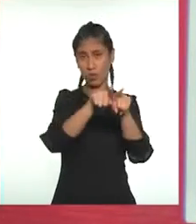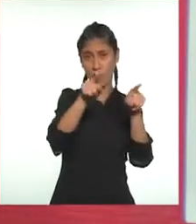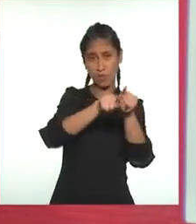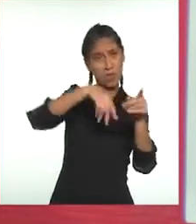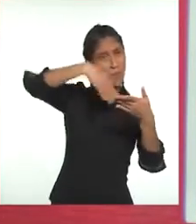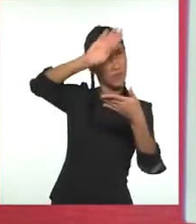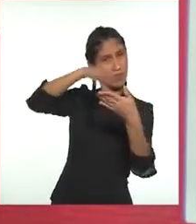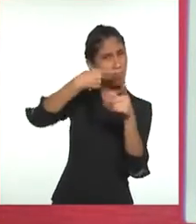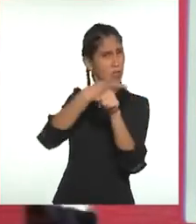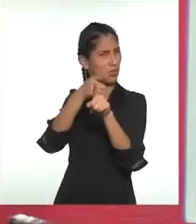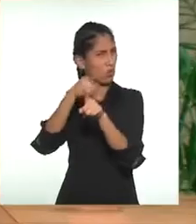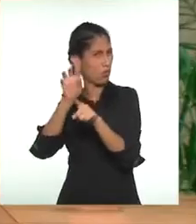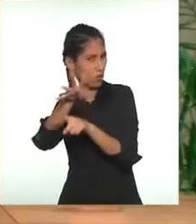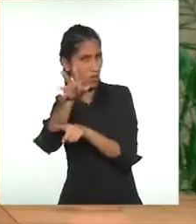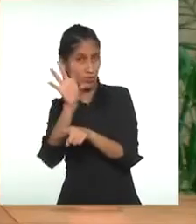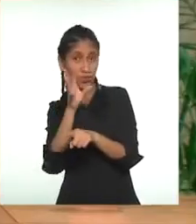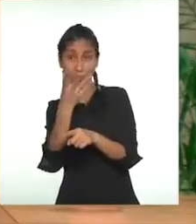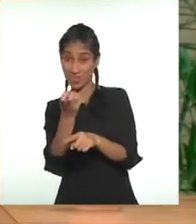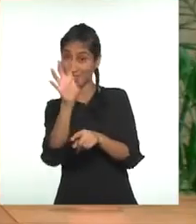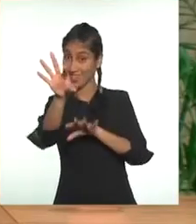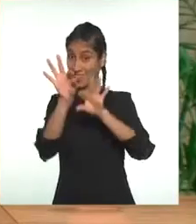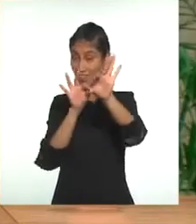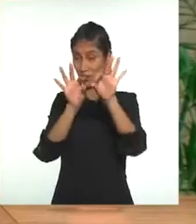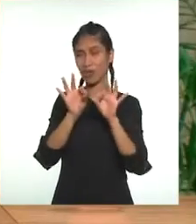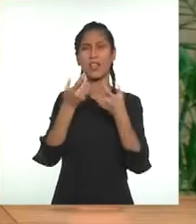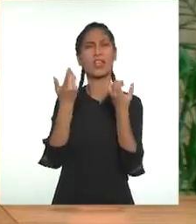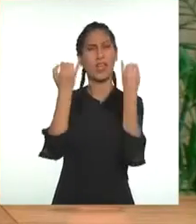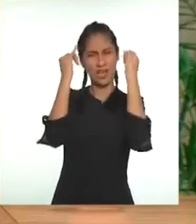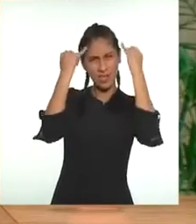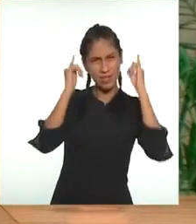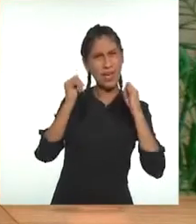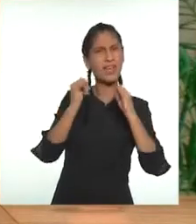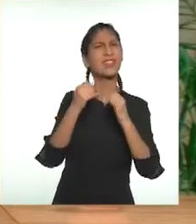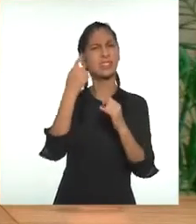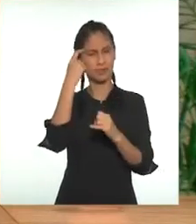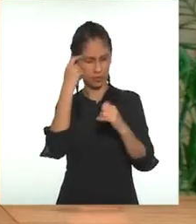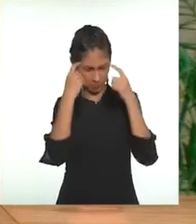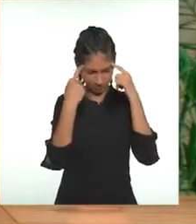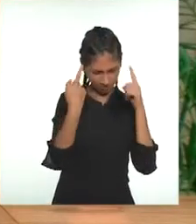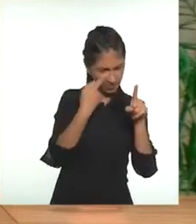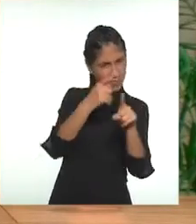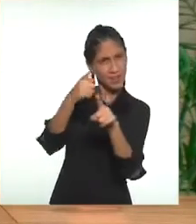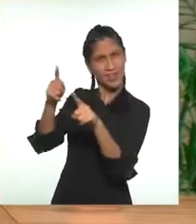carbón, pintura, lo que quieras. La idea es explorar distintas